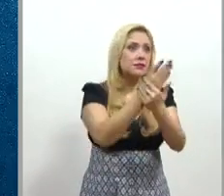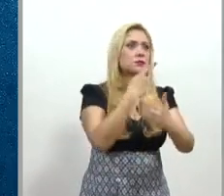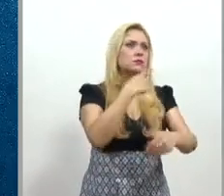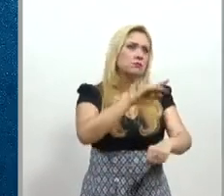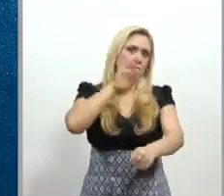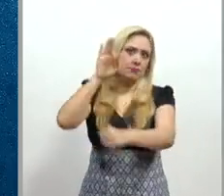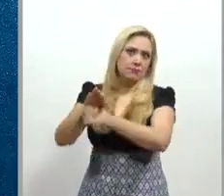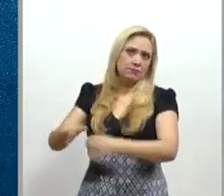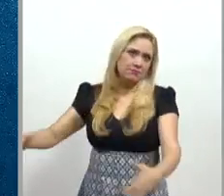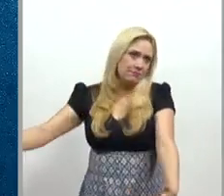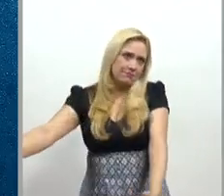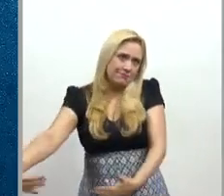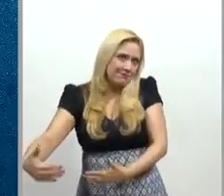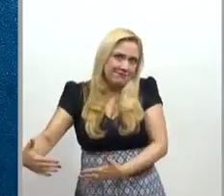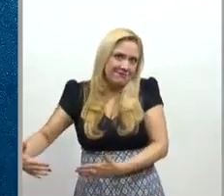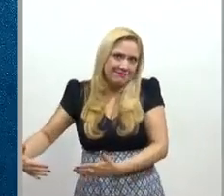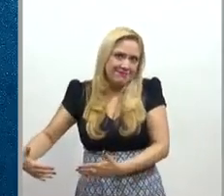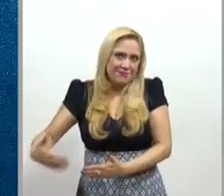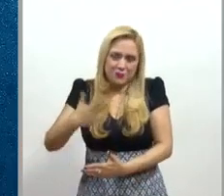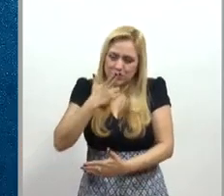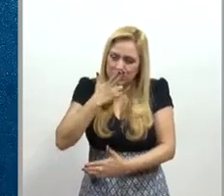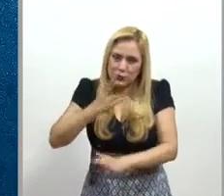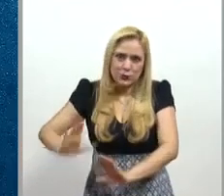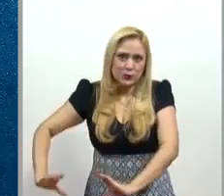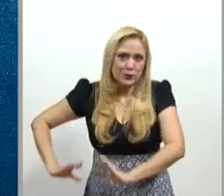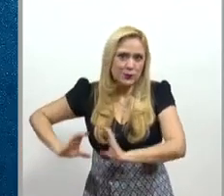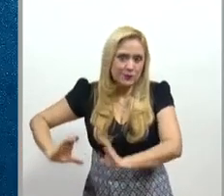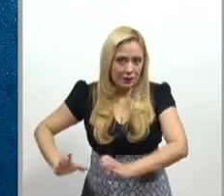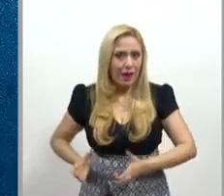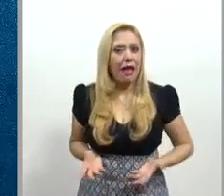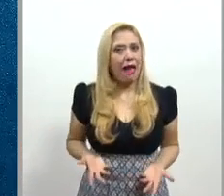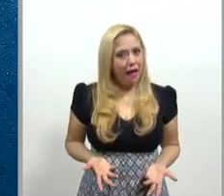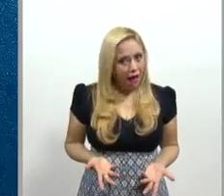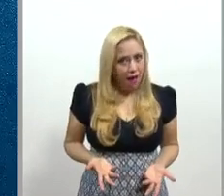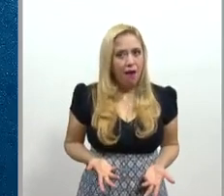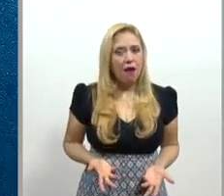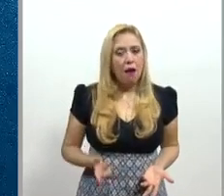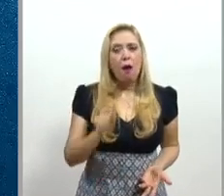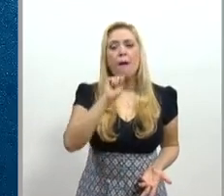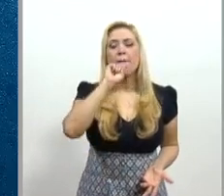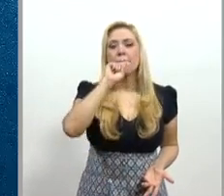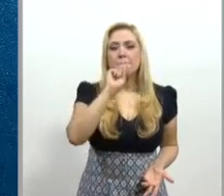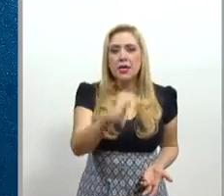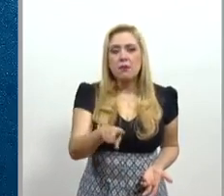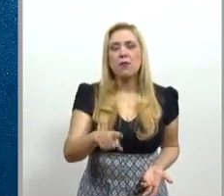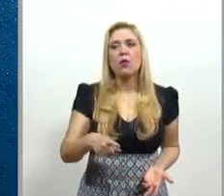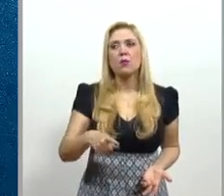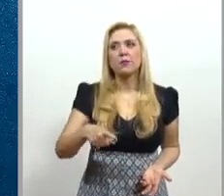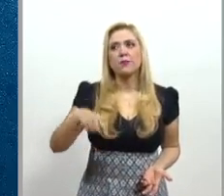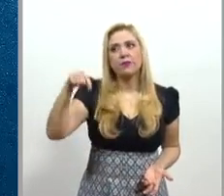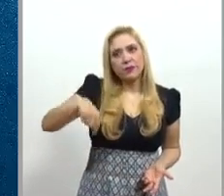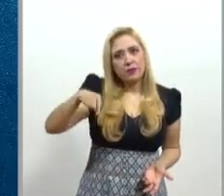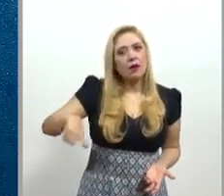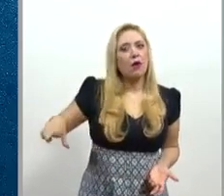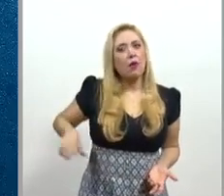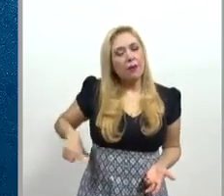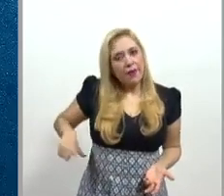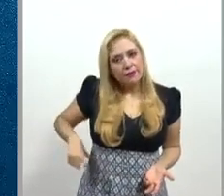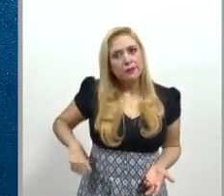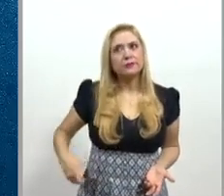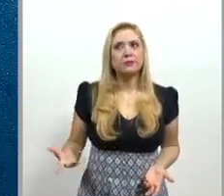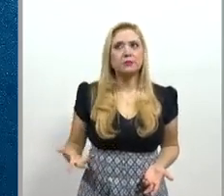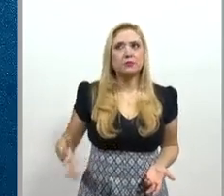ambiente. Y esto también no solo o presupone también un principio del Estado, un principio activo del Estado, en